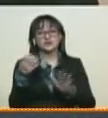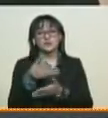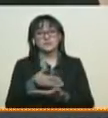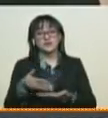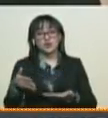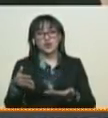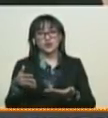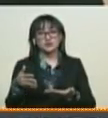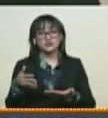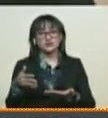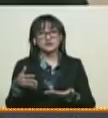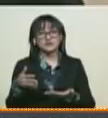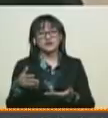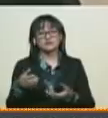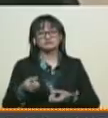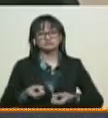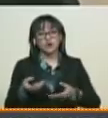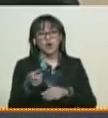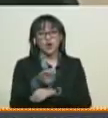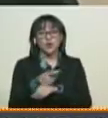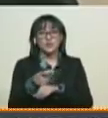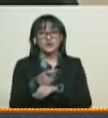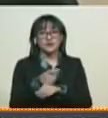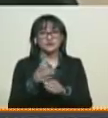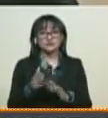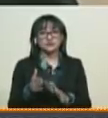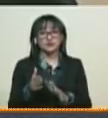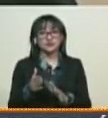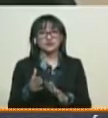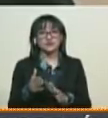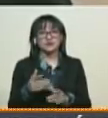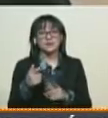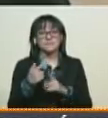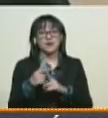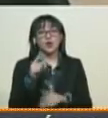6.363.900 millones de bolívares para las gobernaciones y